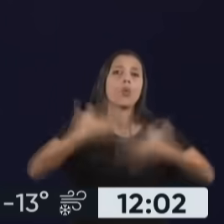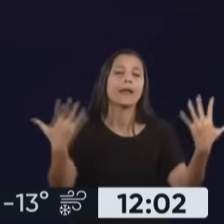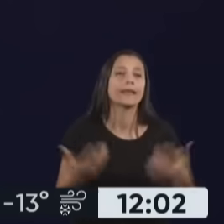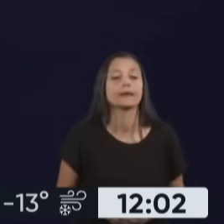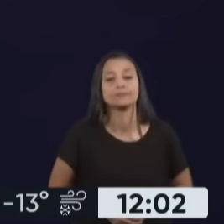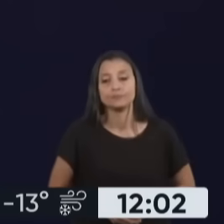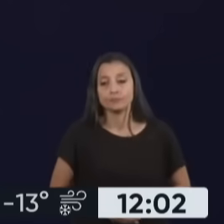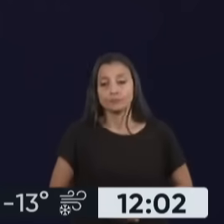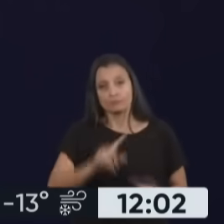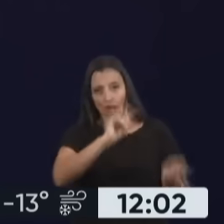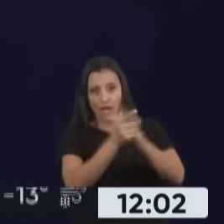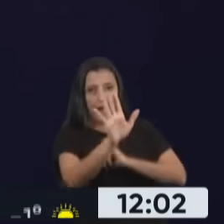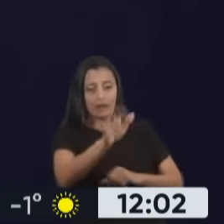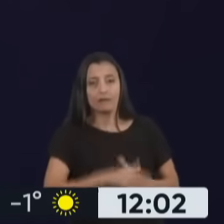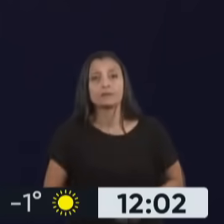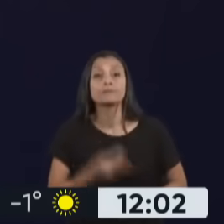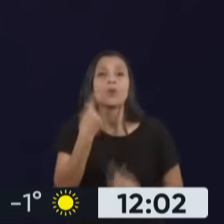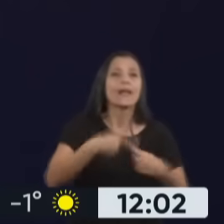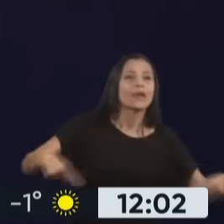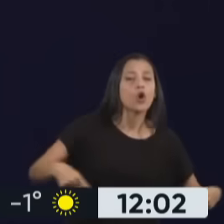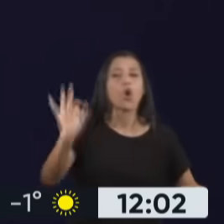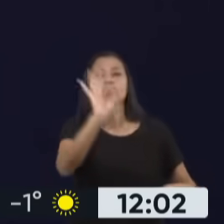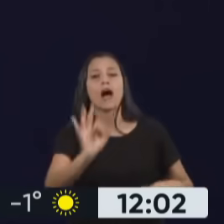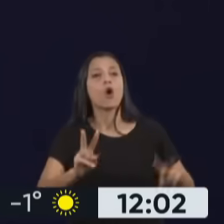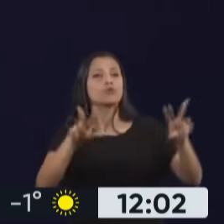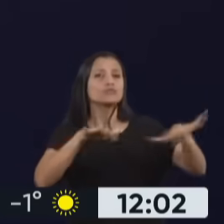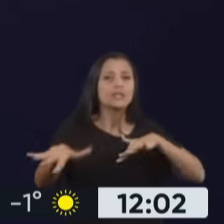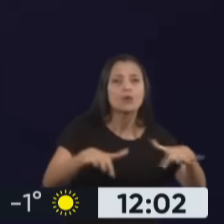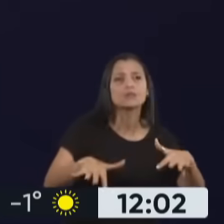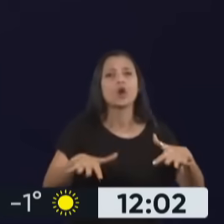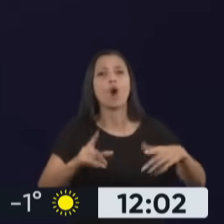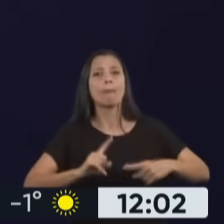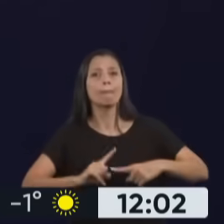a ver, te lo hago al revés. Cualquier acto que la política